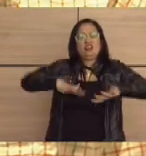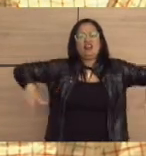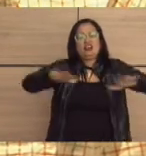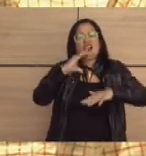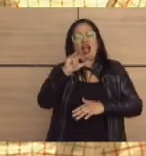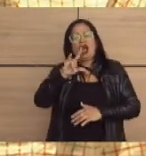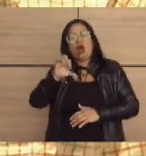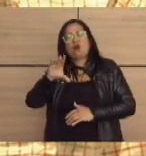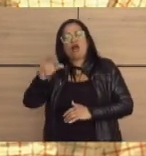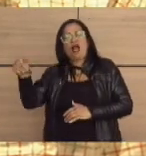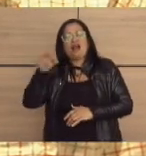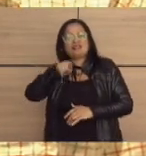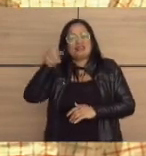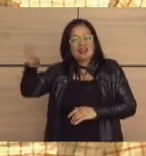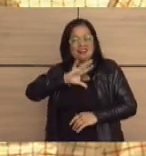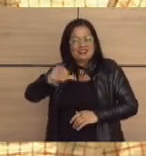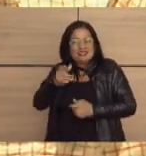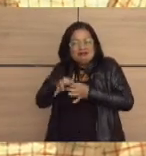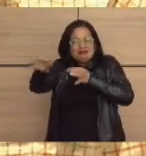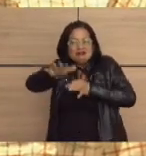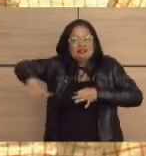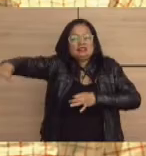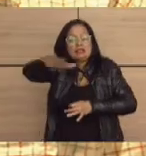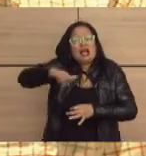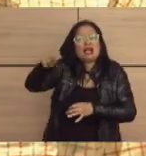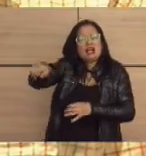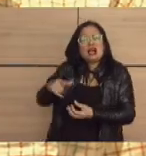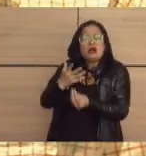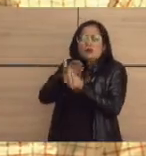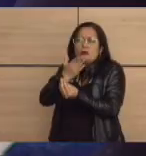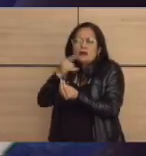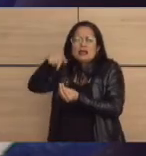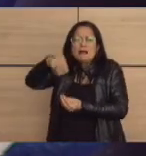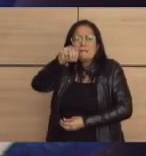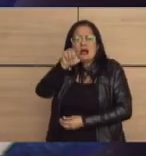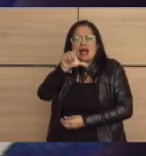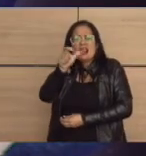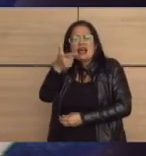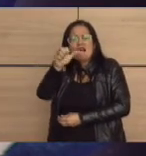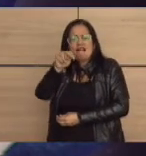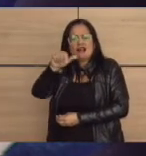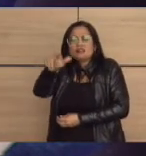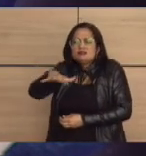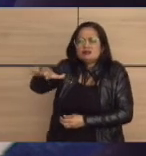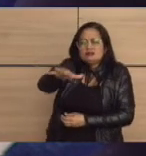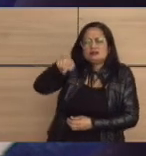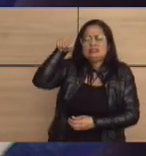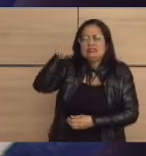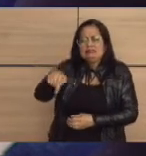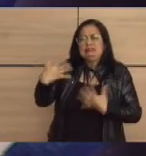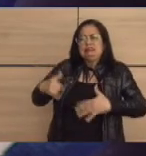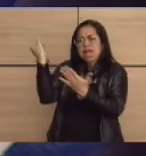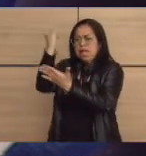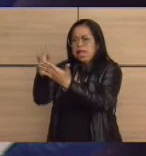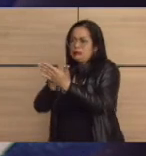por Palmira, una cultura completamente desconocida, la de Malagana, con un refinamiento del dibujo